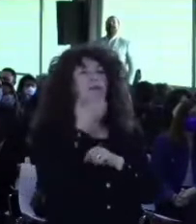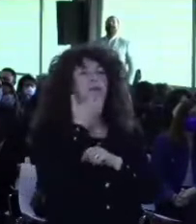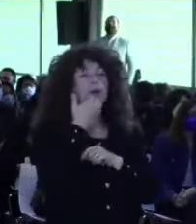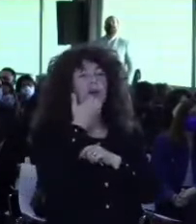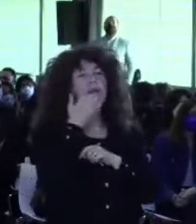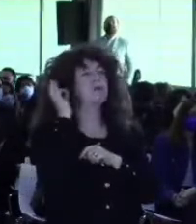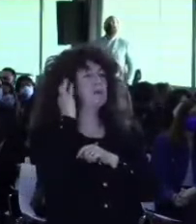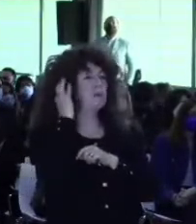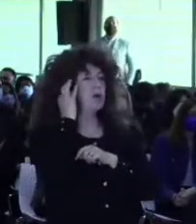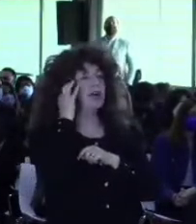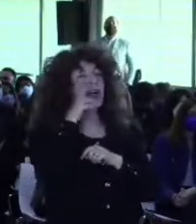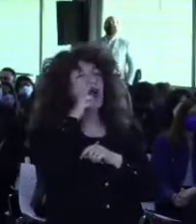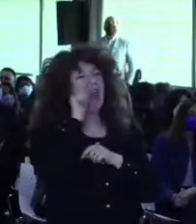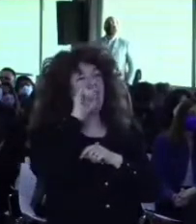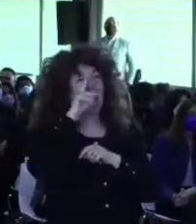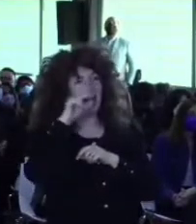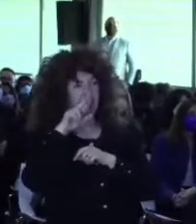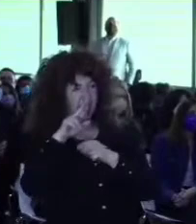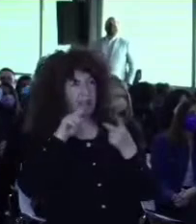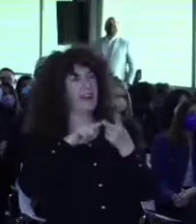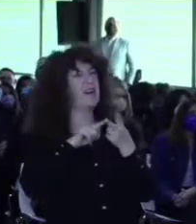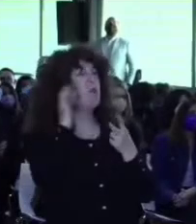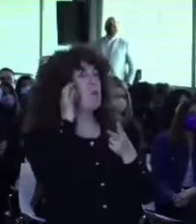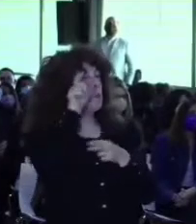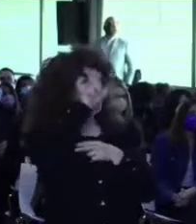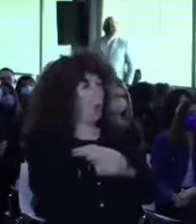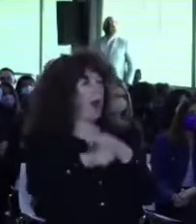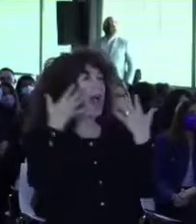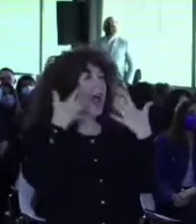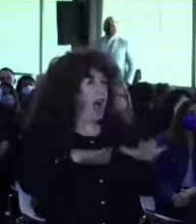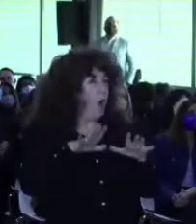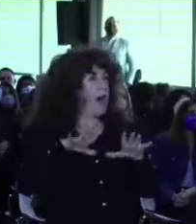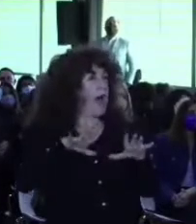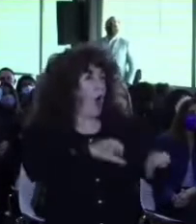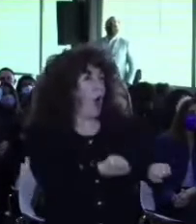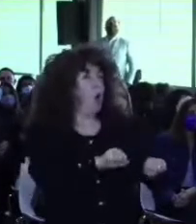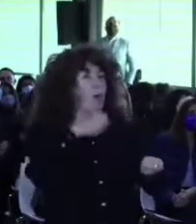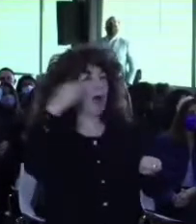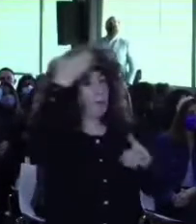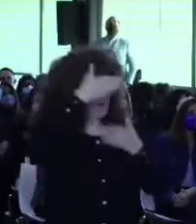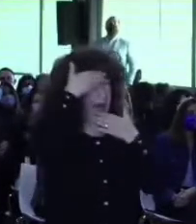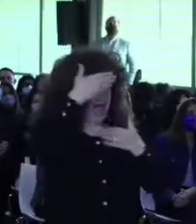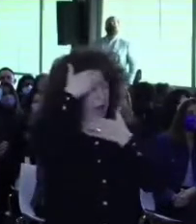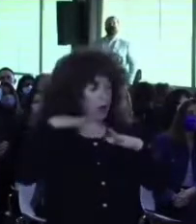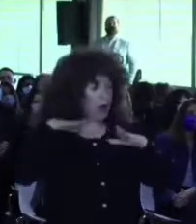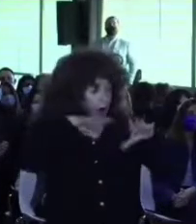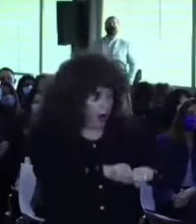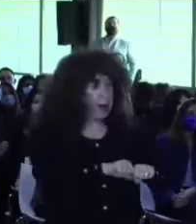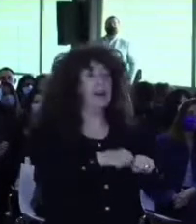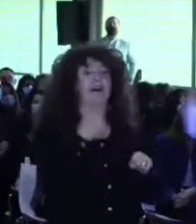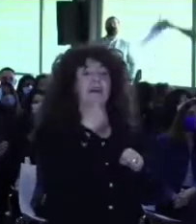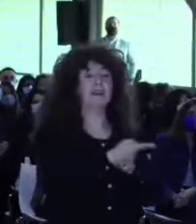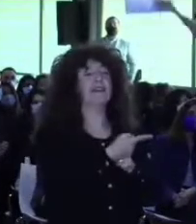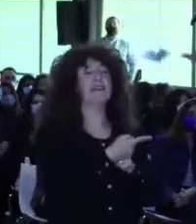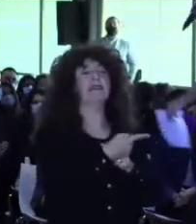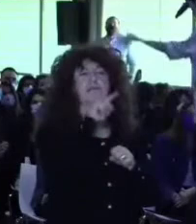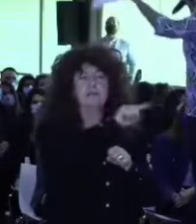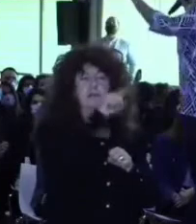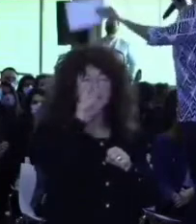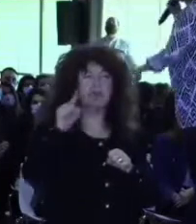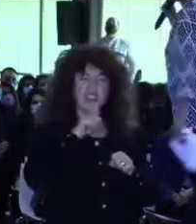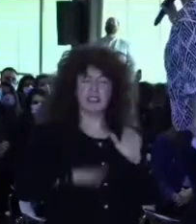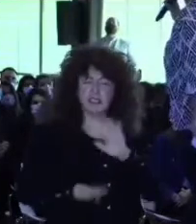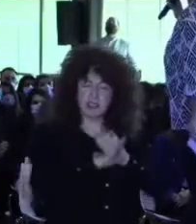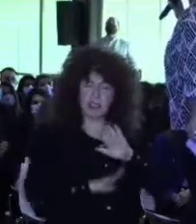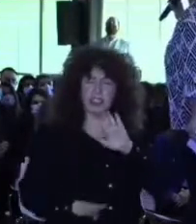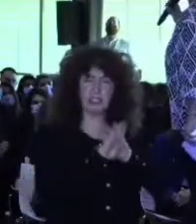Aminatou Haidar, como esa mujer que a pesar de la ocupación marroquí, que a pesar de las torturas en las cárceles, siguió